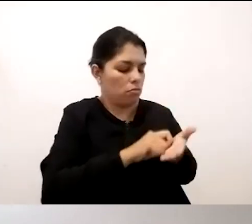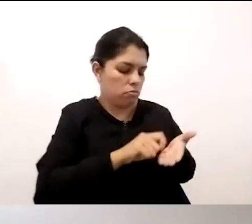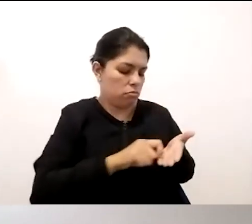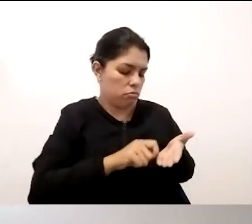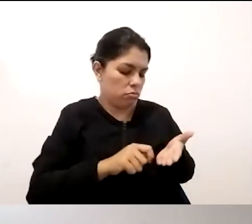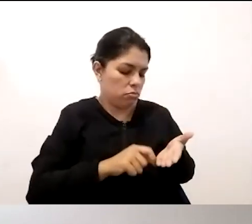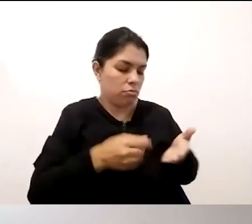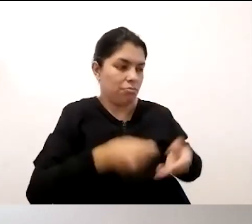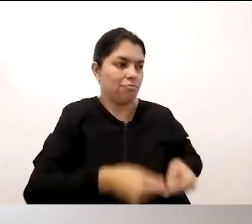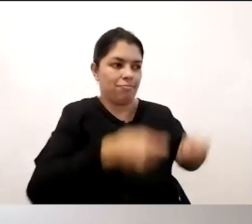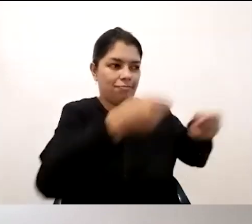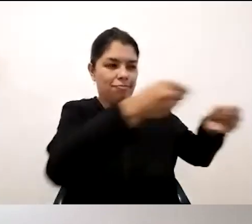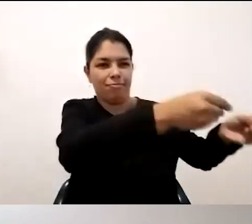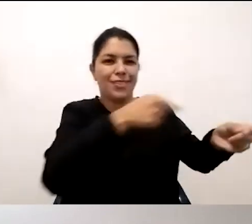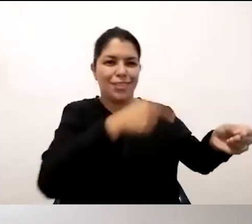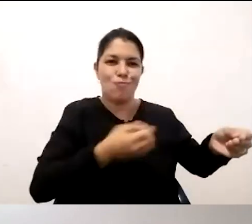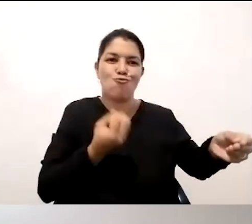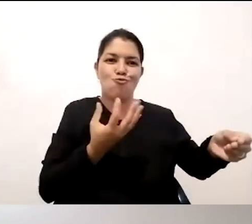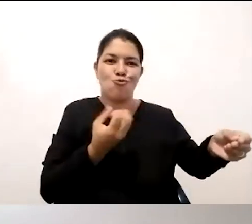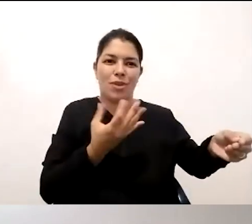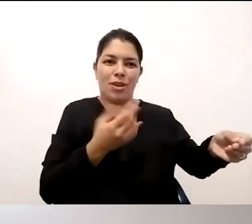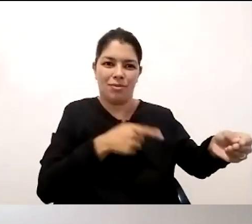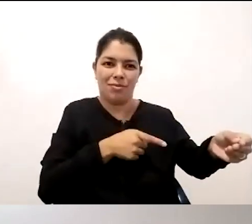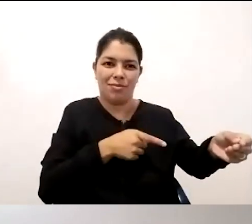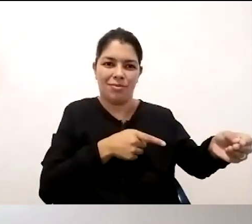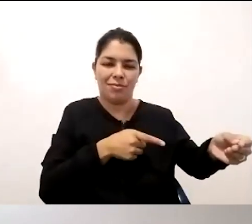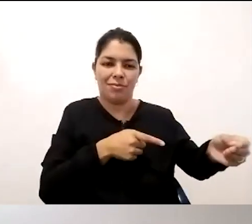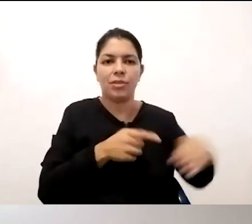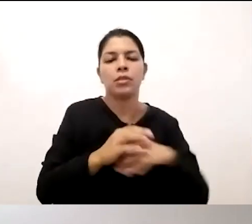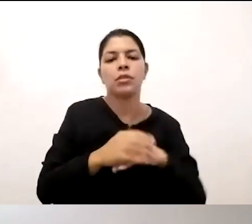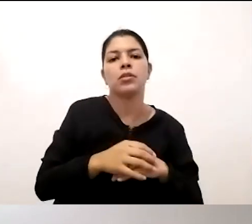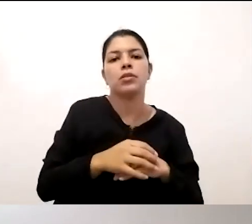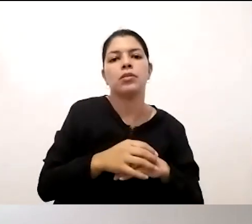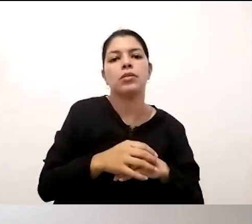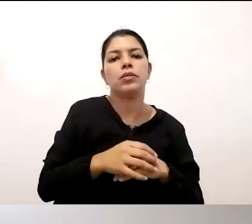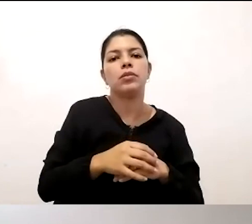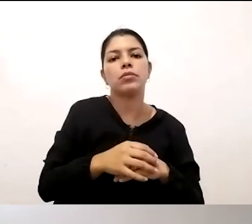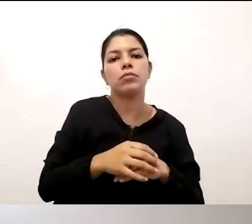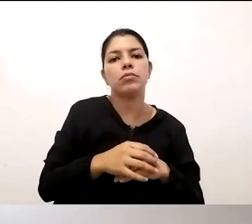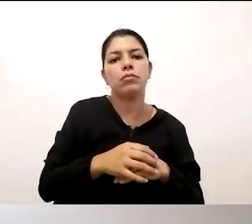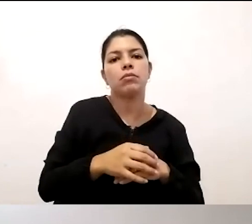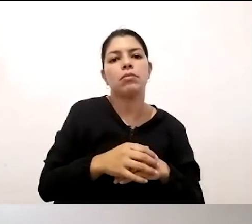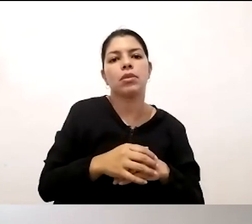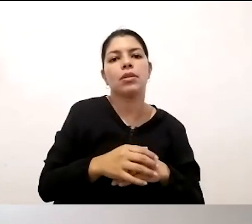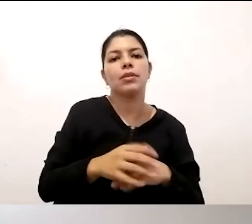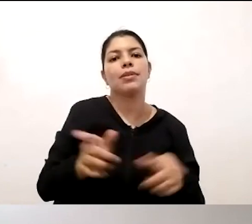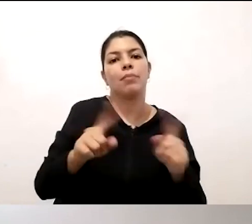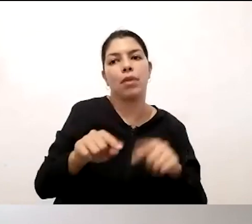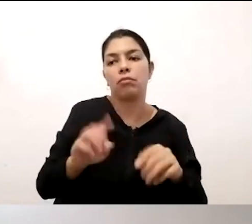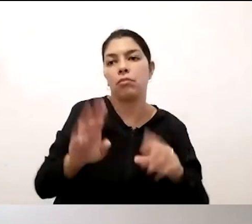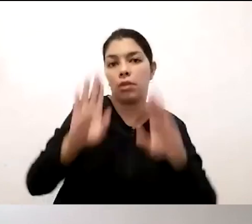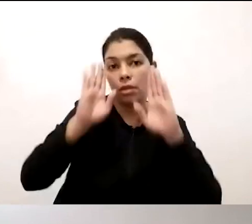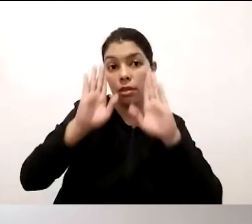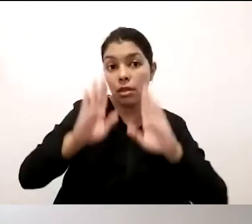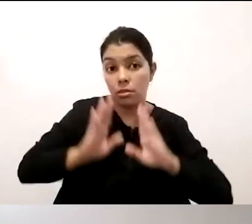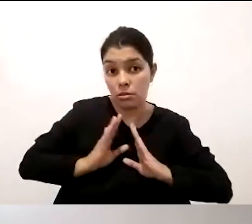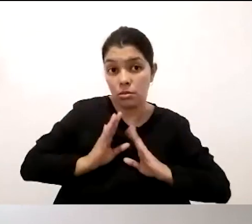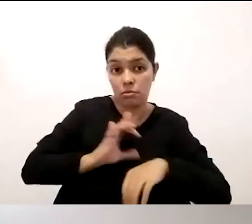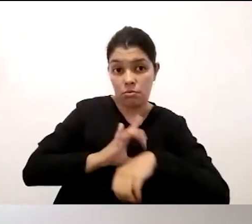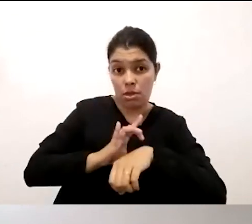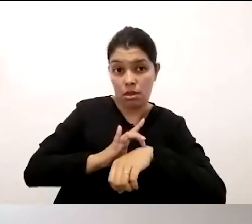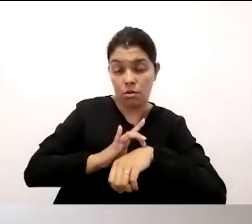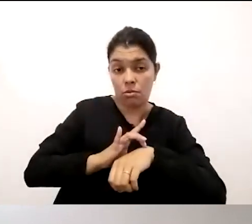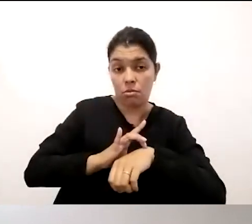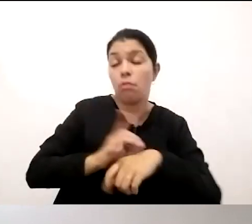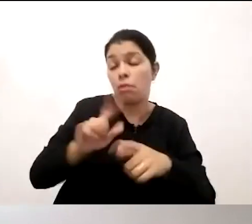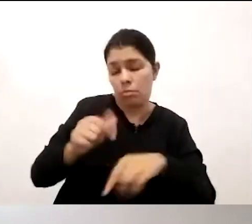Al igual, también pueden solicitar por esa atención médica, atención psicológica a estas